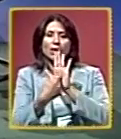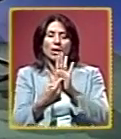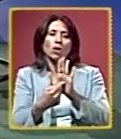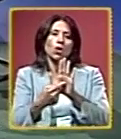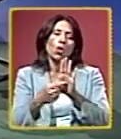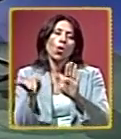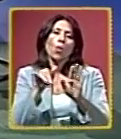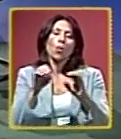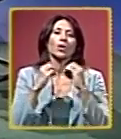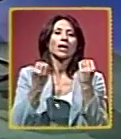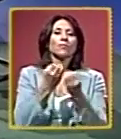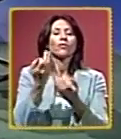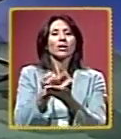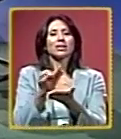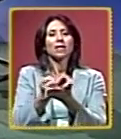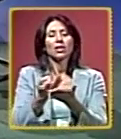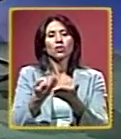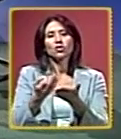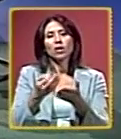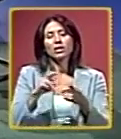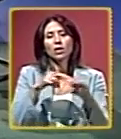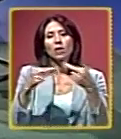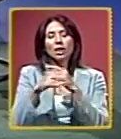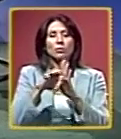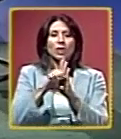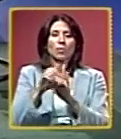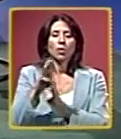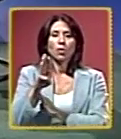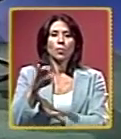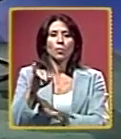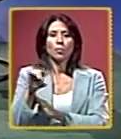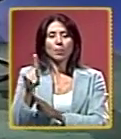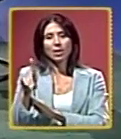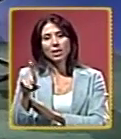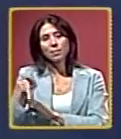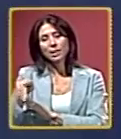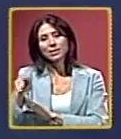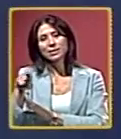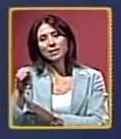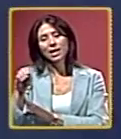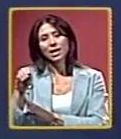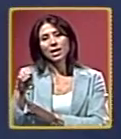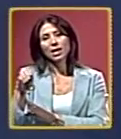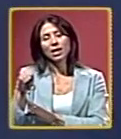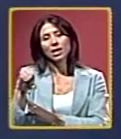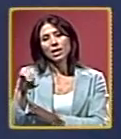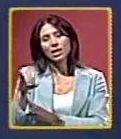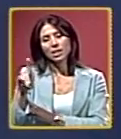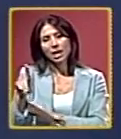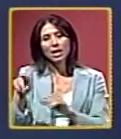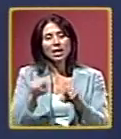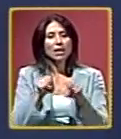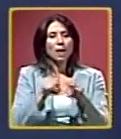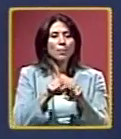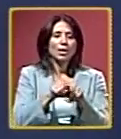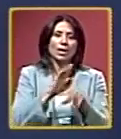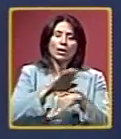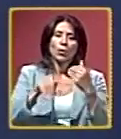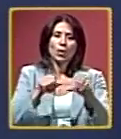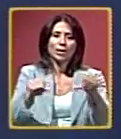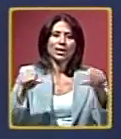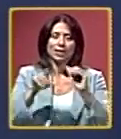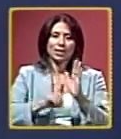financieros regionales como el BID y el BCIE, y también con cooperantes internacionales, sobre todo en todas las áreas de desarrollo